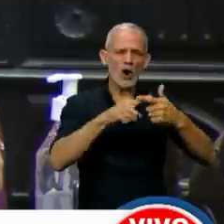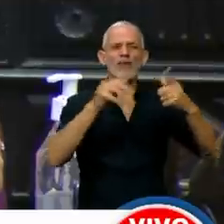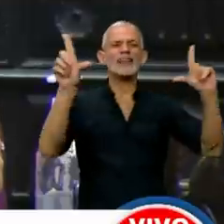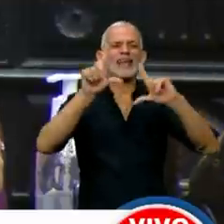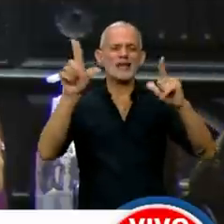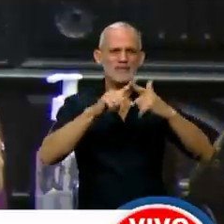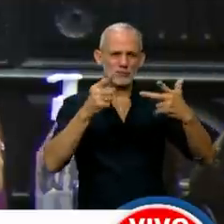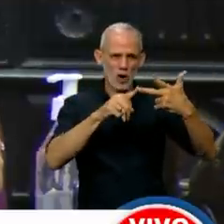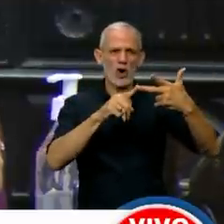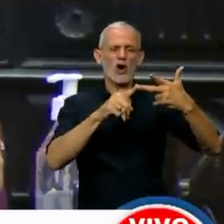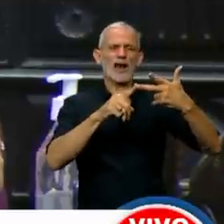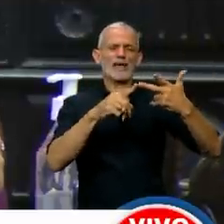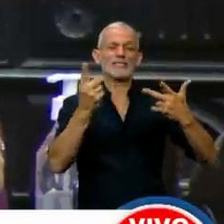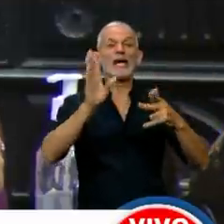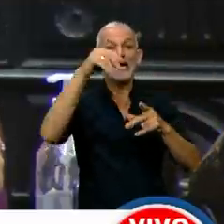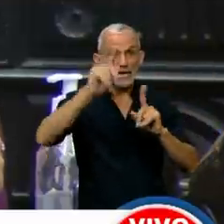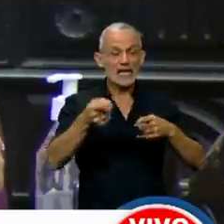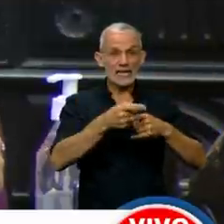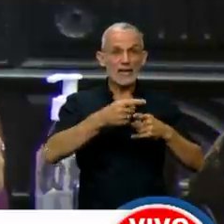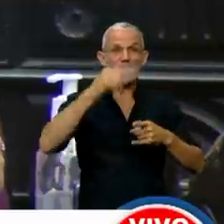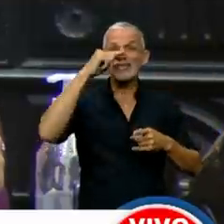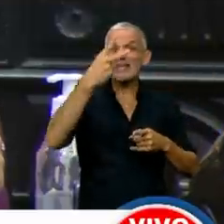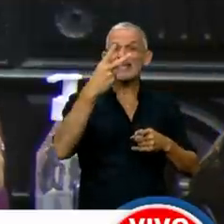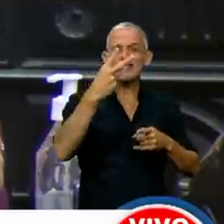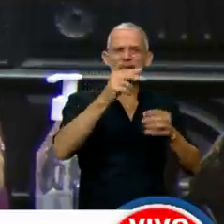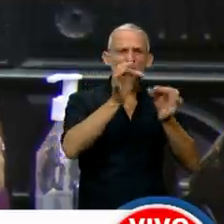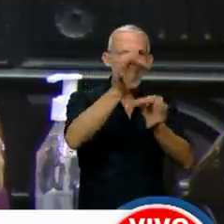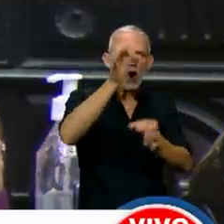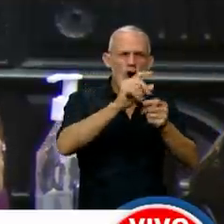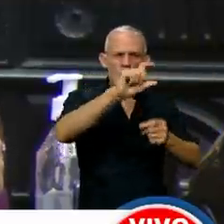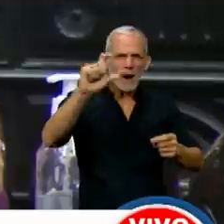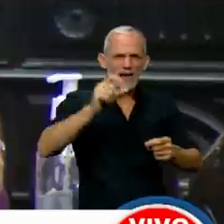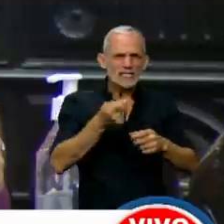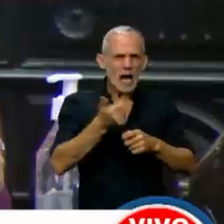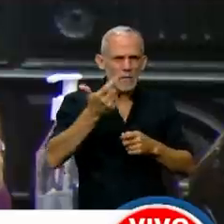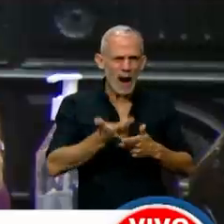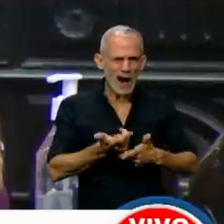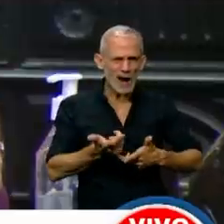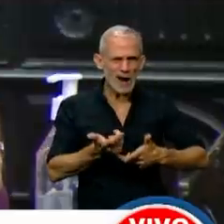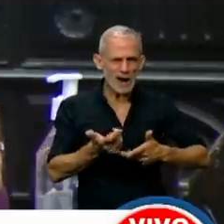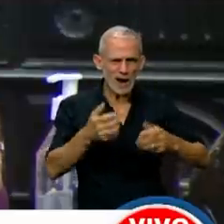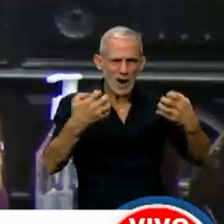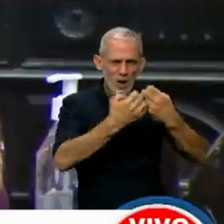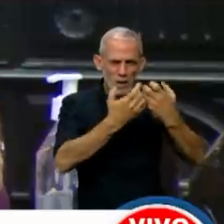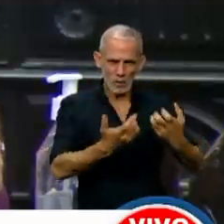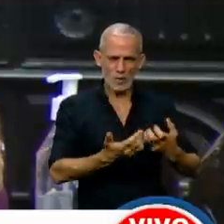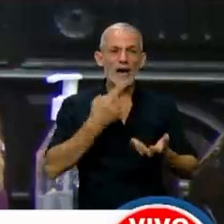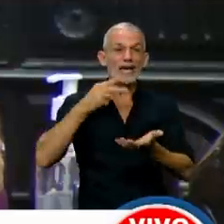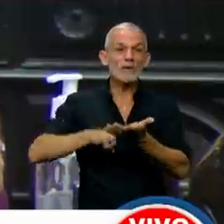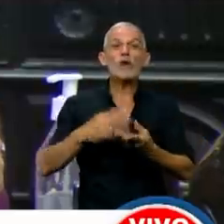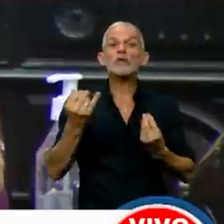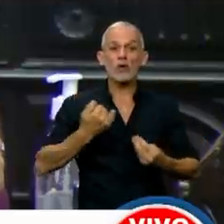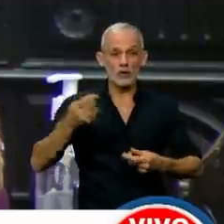televisión smart incluso 72 copas de champán bueno que la gente sepa que su impuesto tiene ese